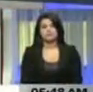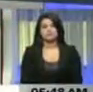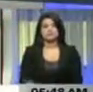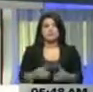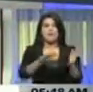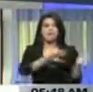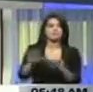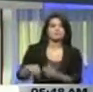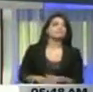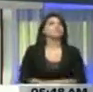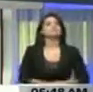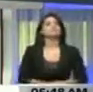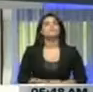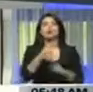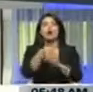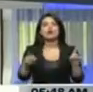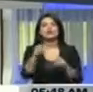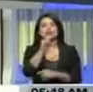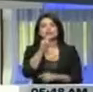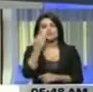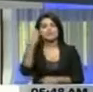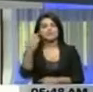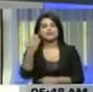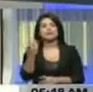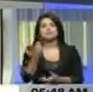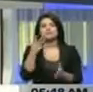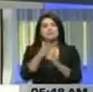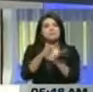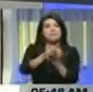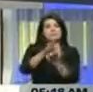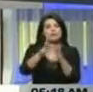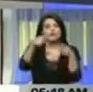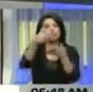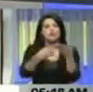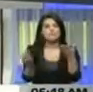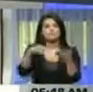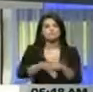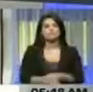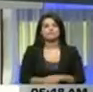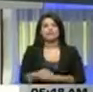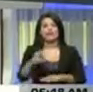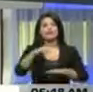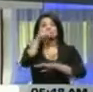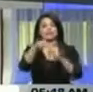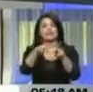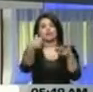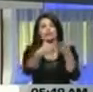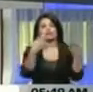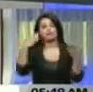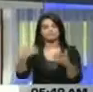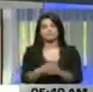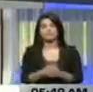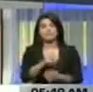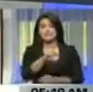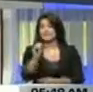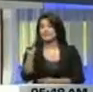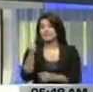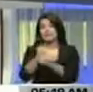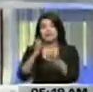comunicación para ver qué es noticia en los medios impresos, sobre todo. El Nacional, 90 de cada 100